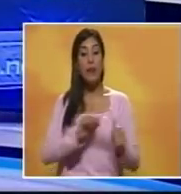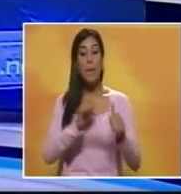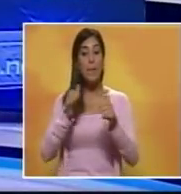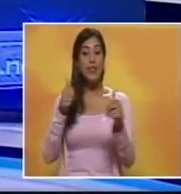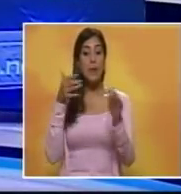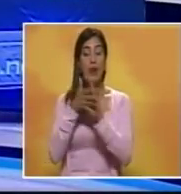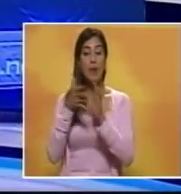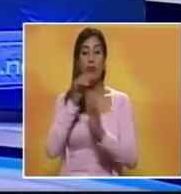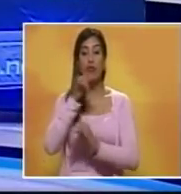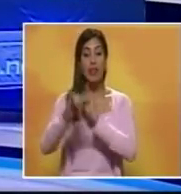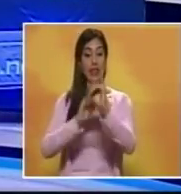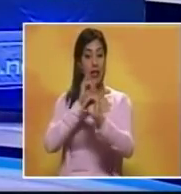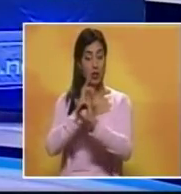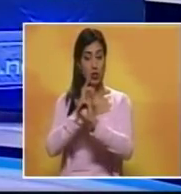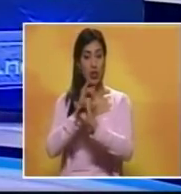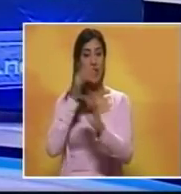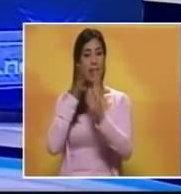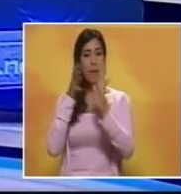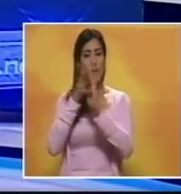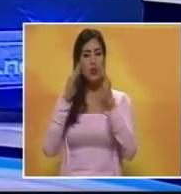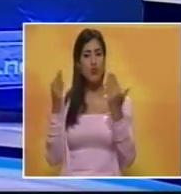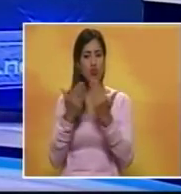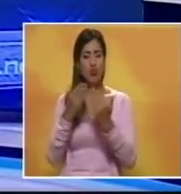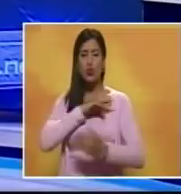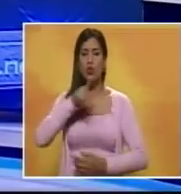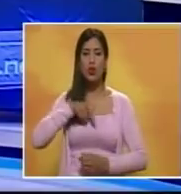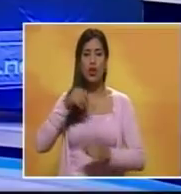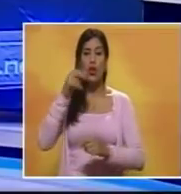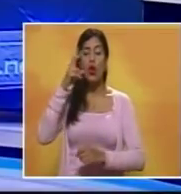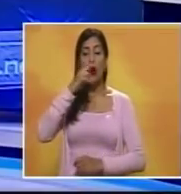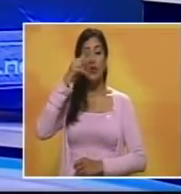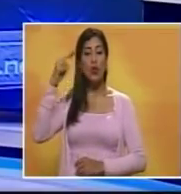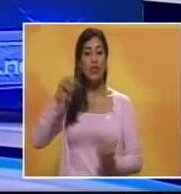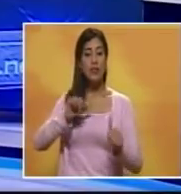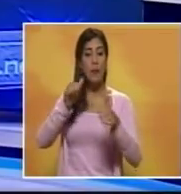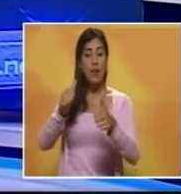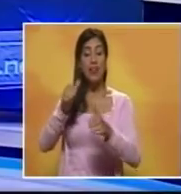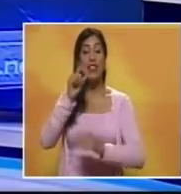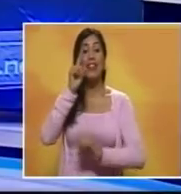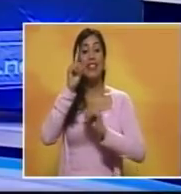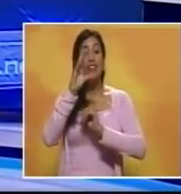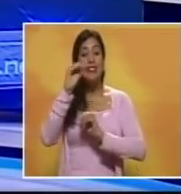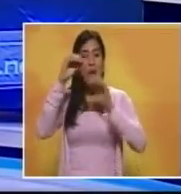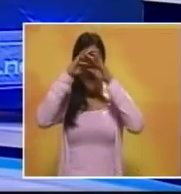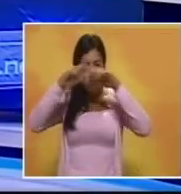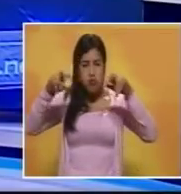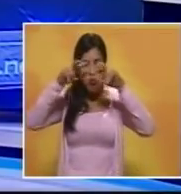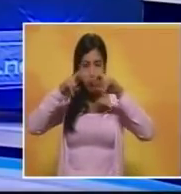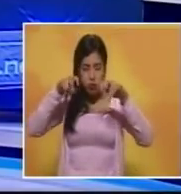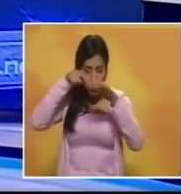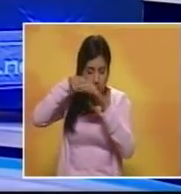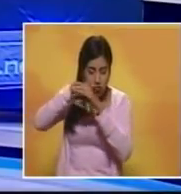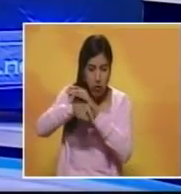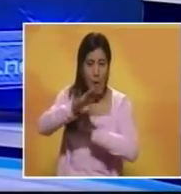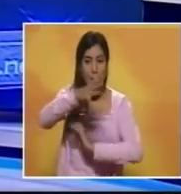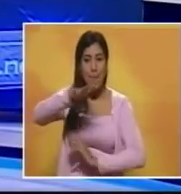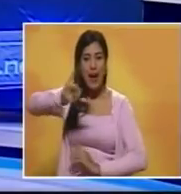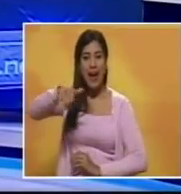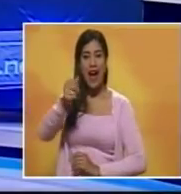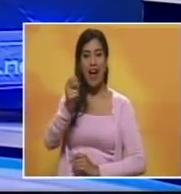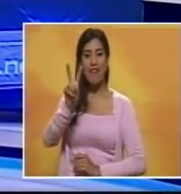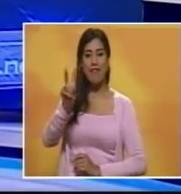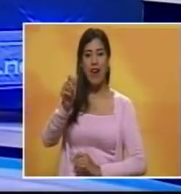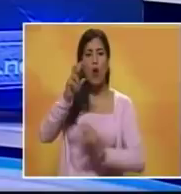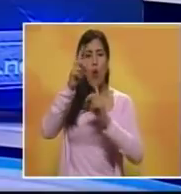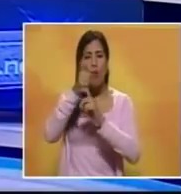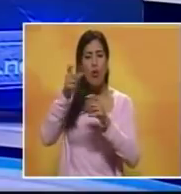Iniciamos el recorrido por las notas internacionales en lo que pasa en el mundo y lo hacemos en Indonesia. Cerca de 100 buzos rastrean la zona del mar de Java en búsqueda